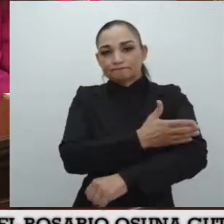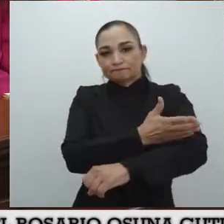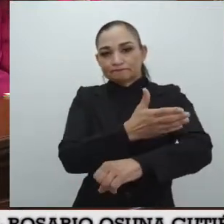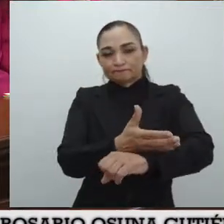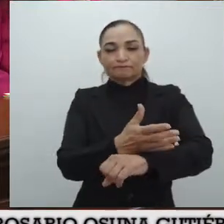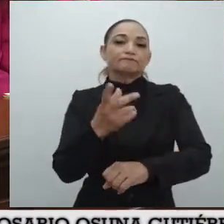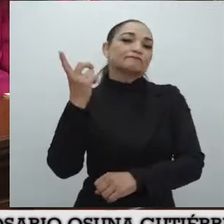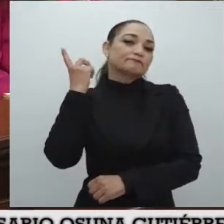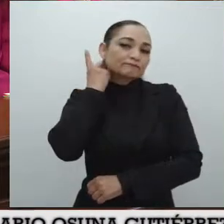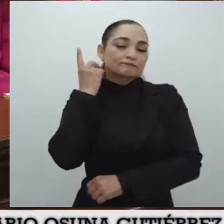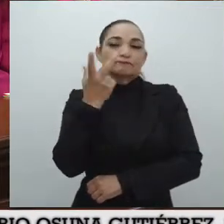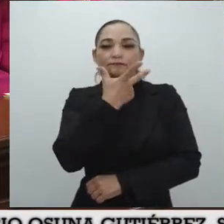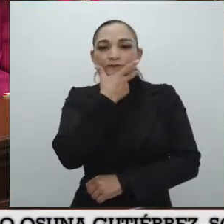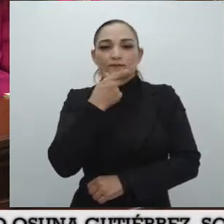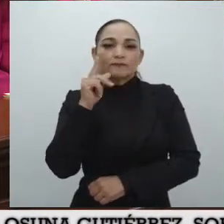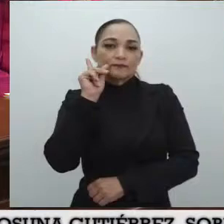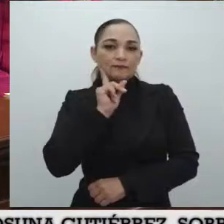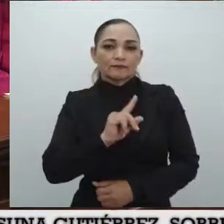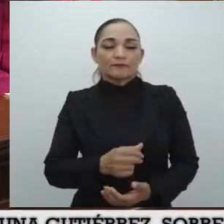legisladores, legisladoras.